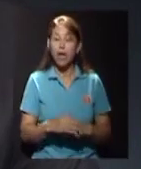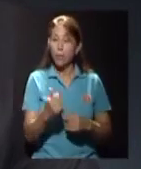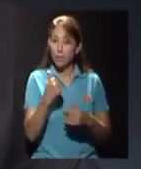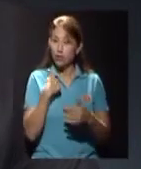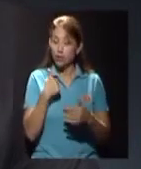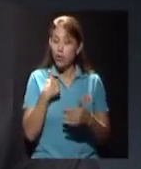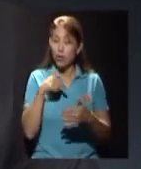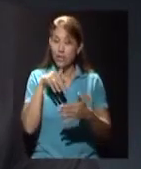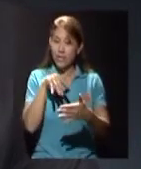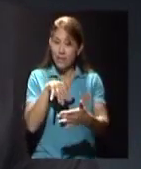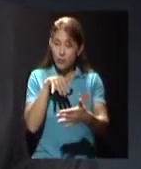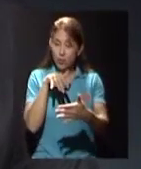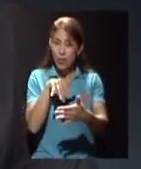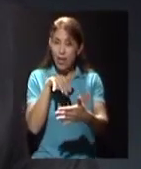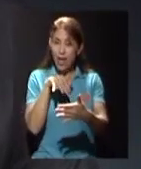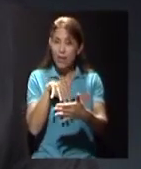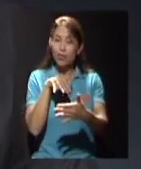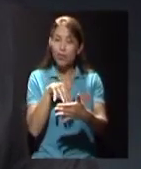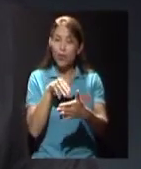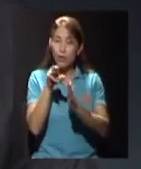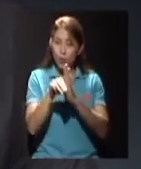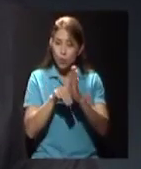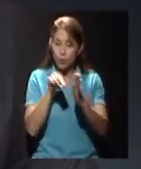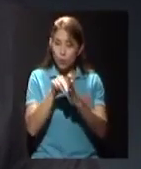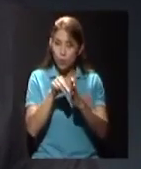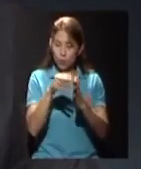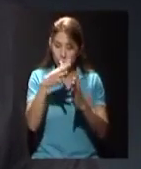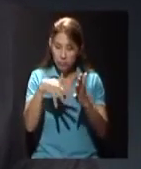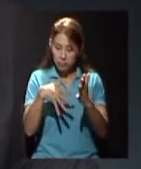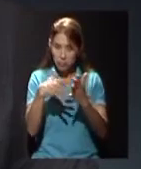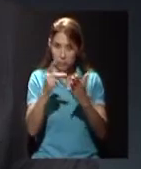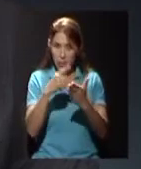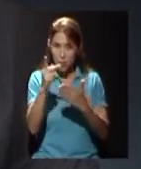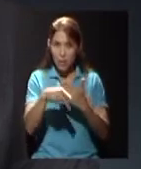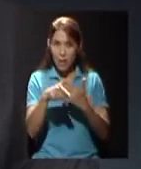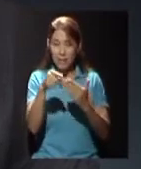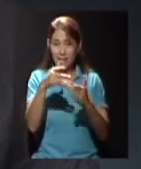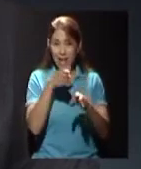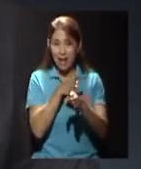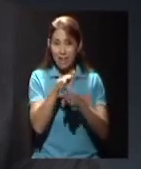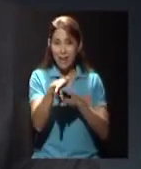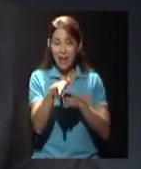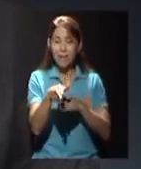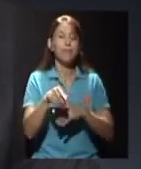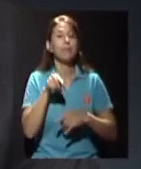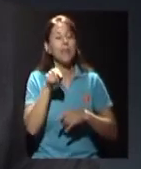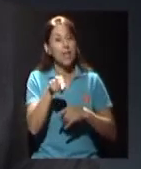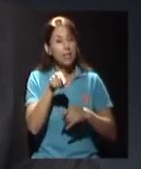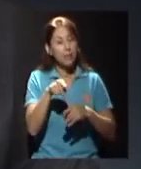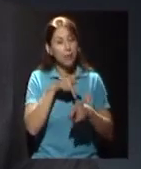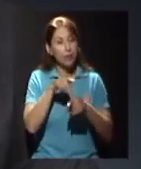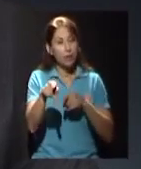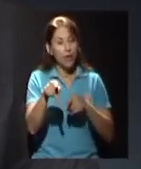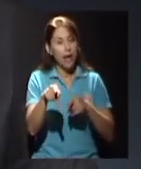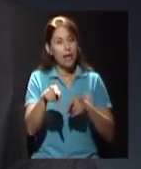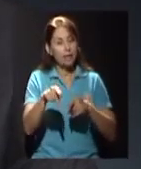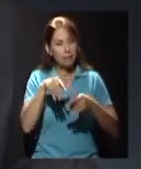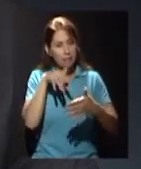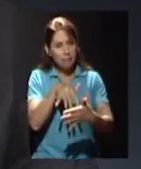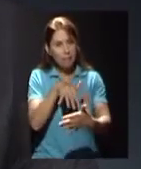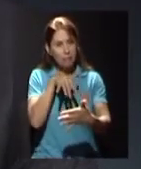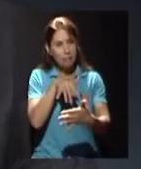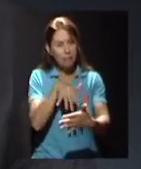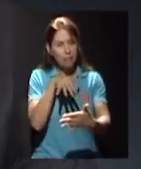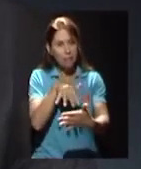el currículum de la carrera que tiene una formación intensa en gestión de